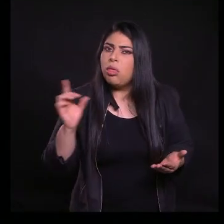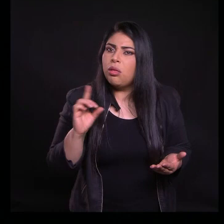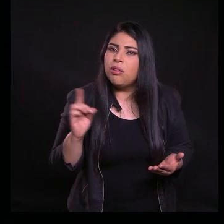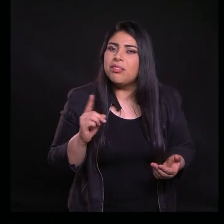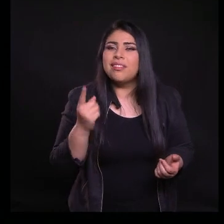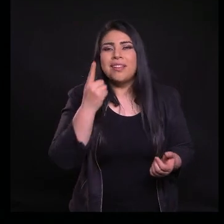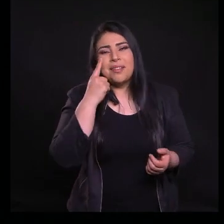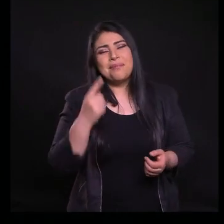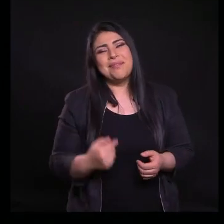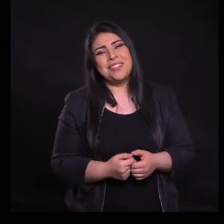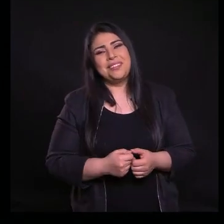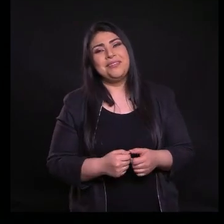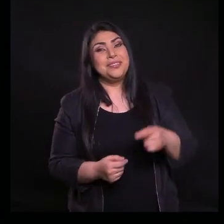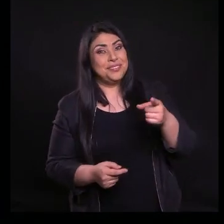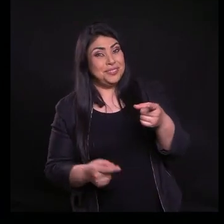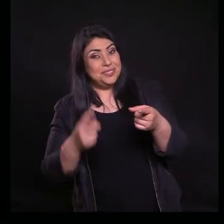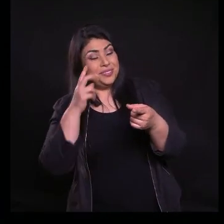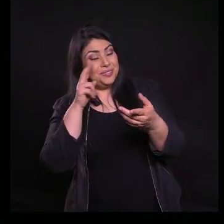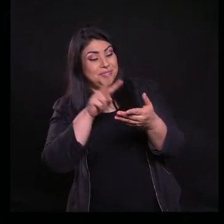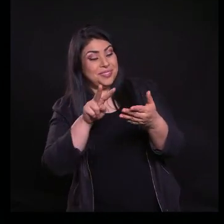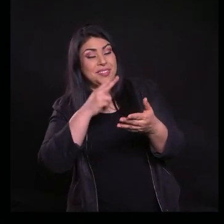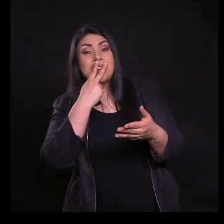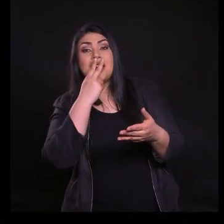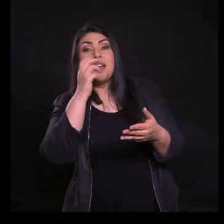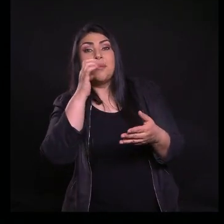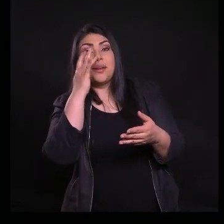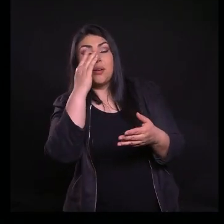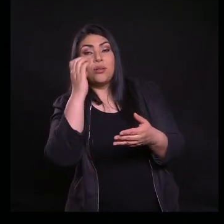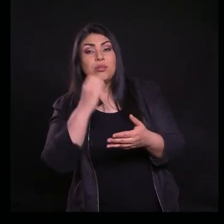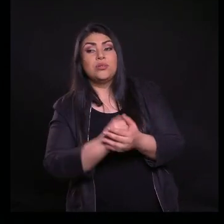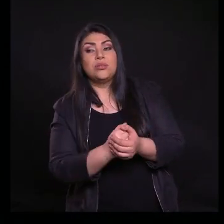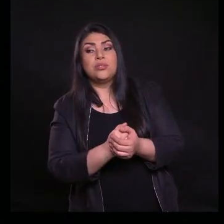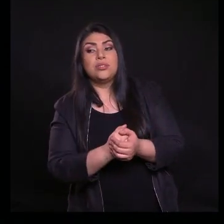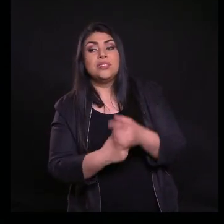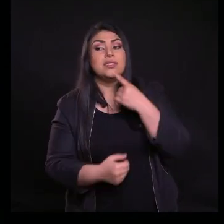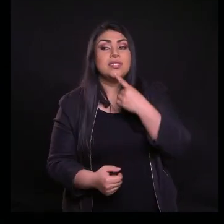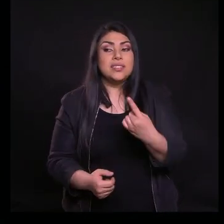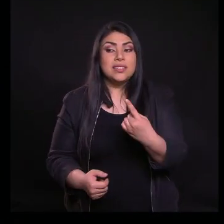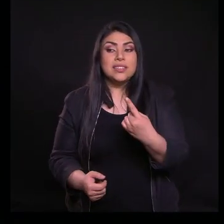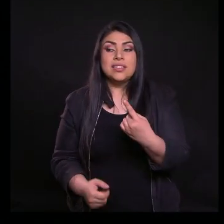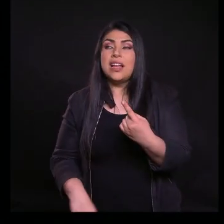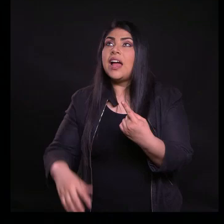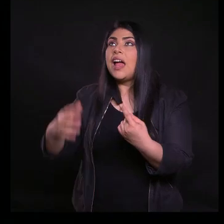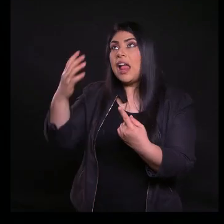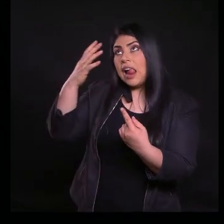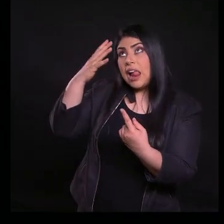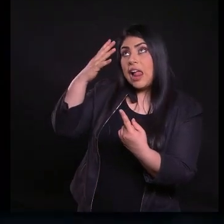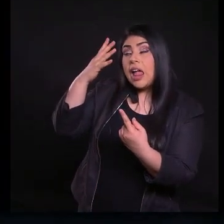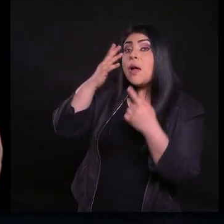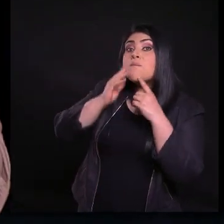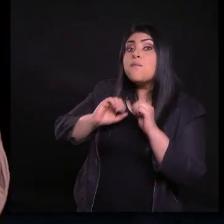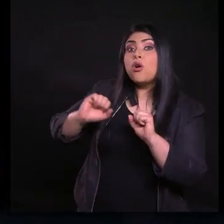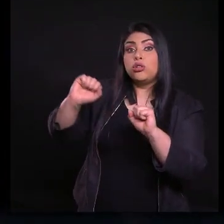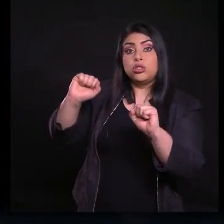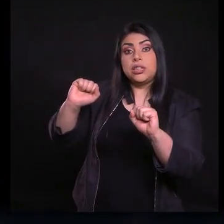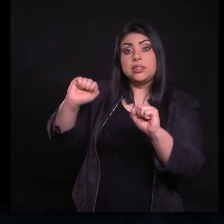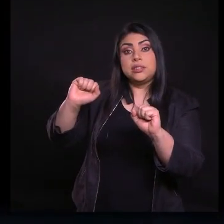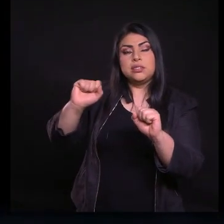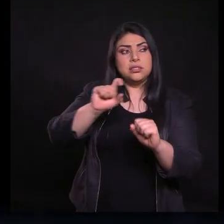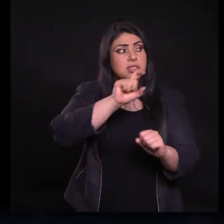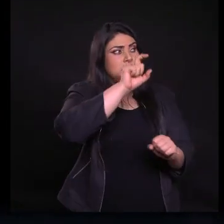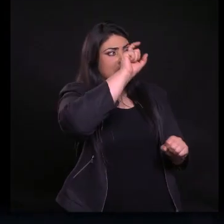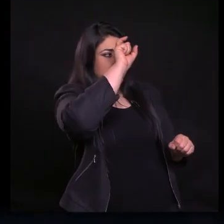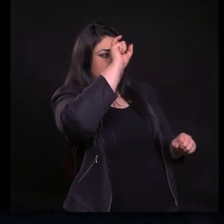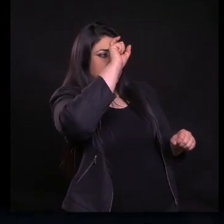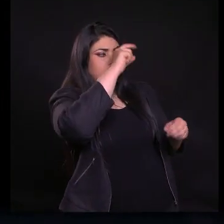qué impresionante porque cuando tú lees hebreos dice la palabra del señor por la fe moisés dejó egipto no temiendo la ira